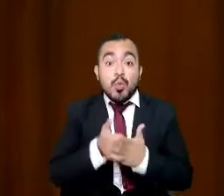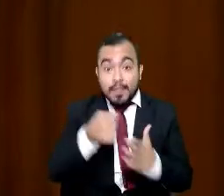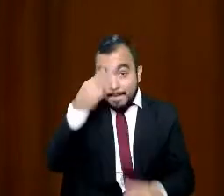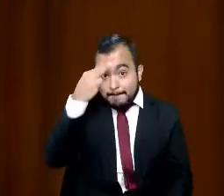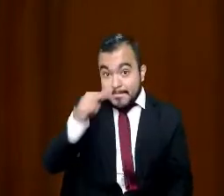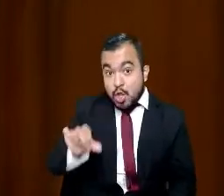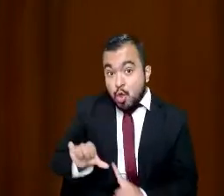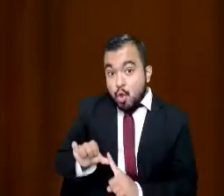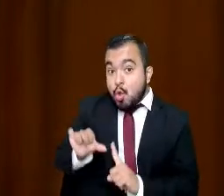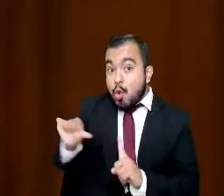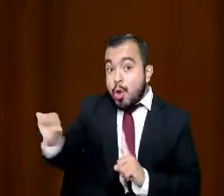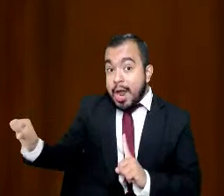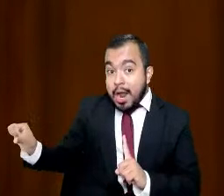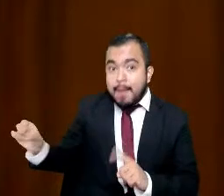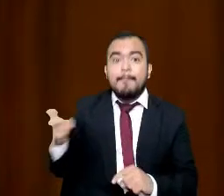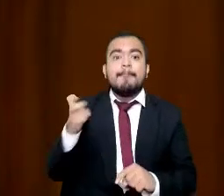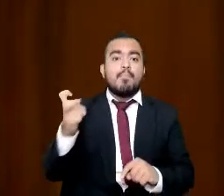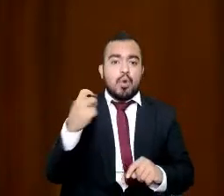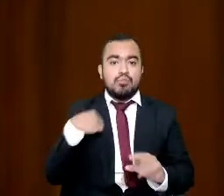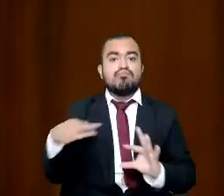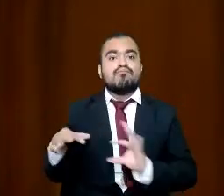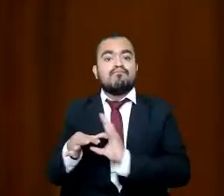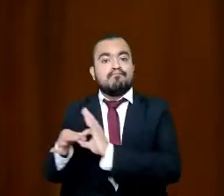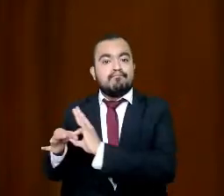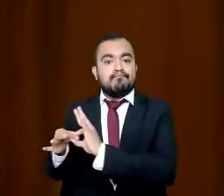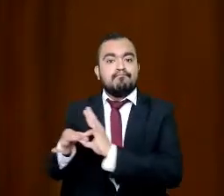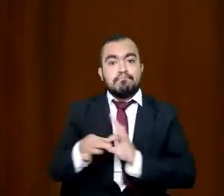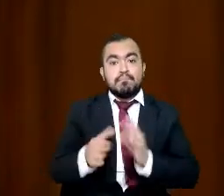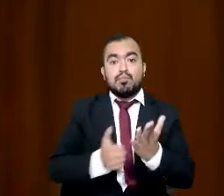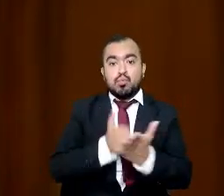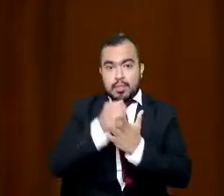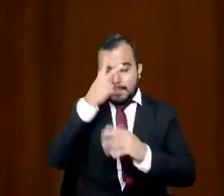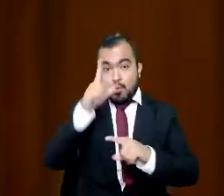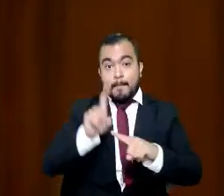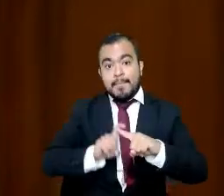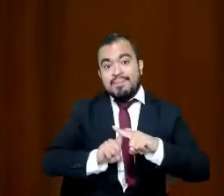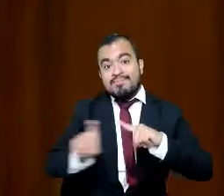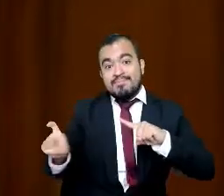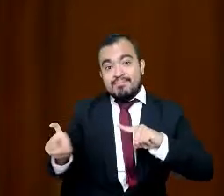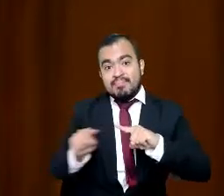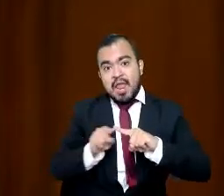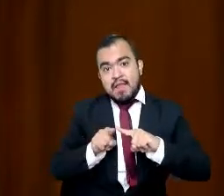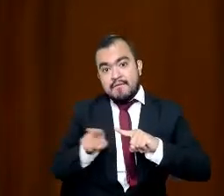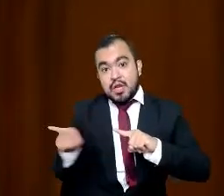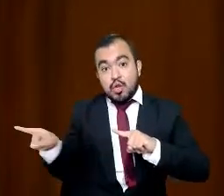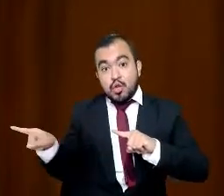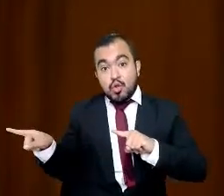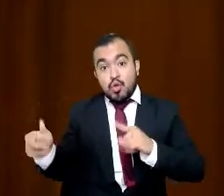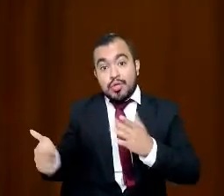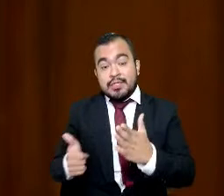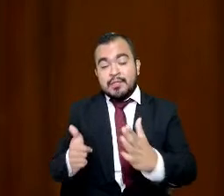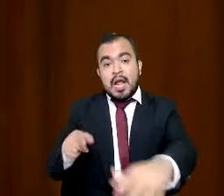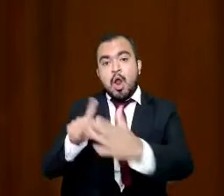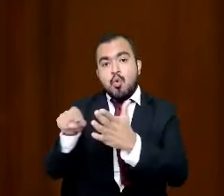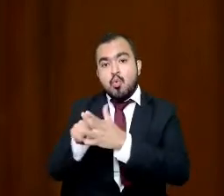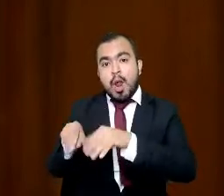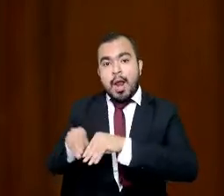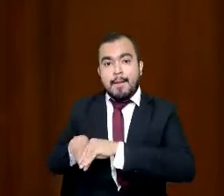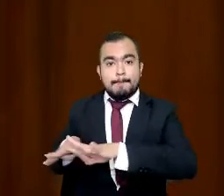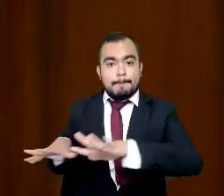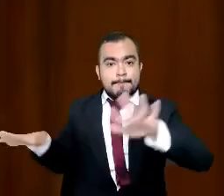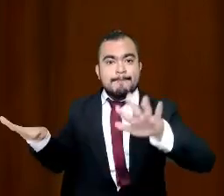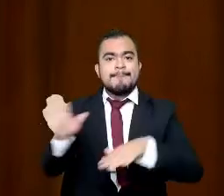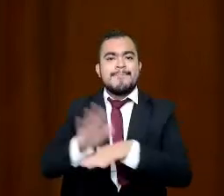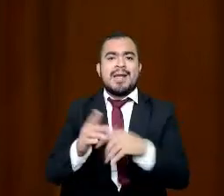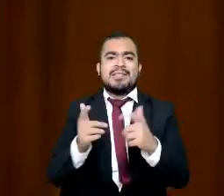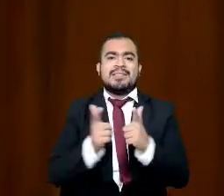por eso que hemos trabajado con la Ciudad de México para que, por ejemplo, este teleférico llegue al centro de distribución modal más grande